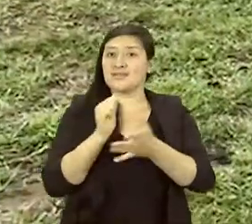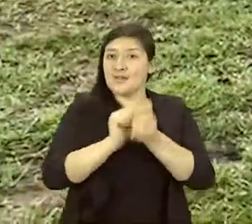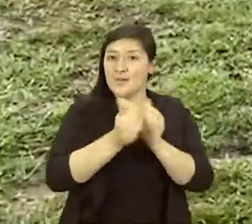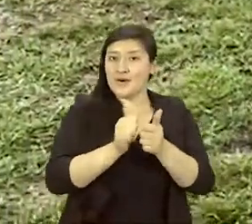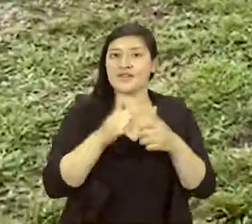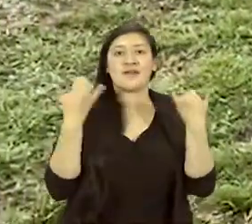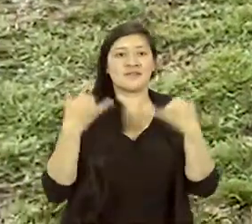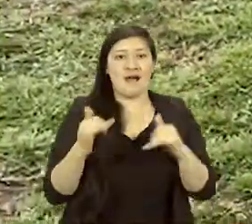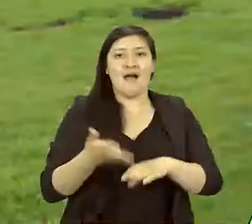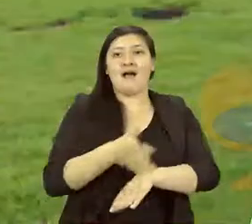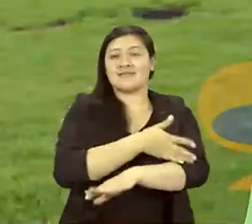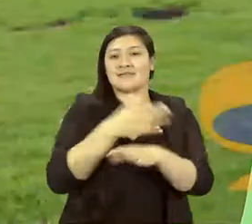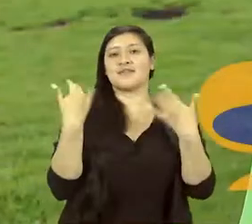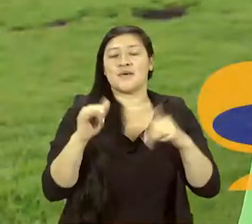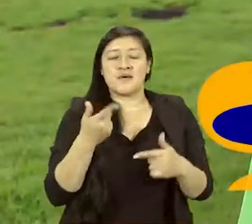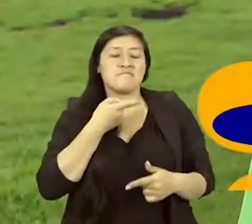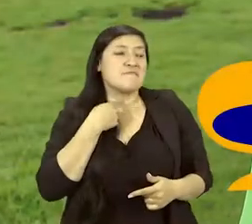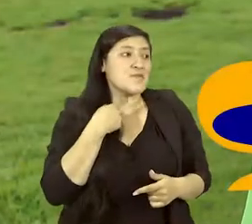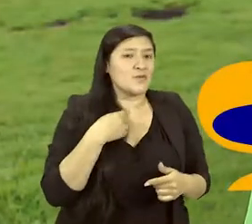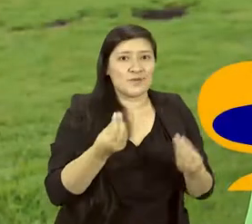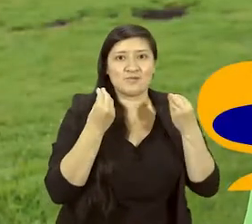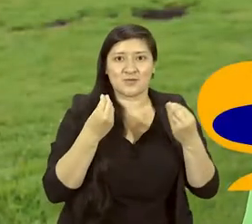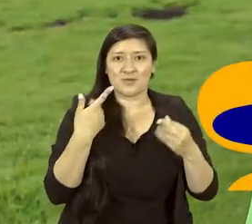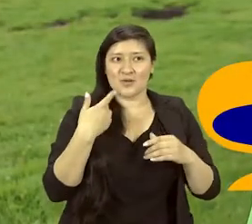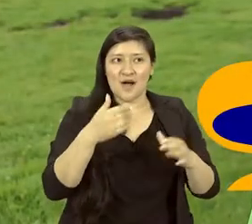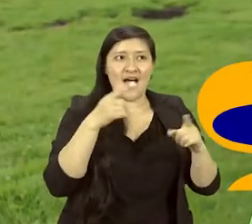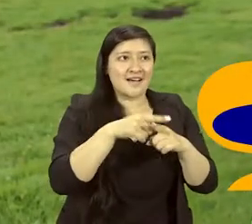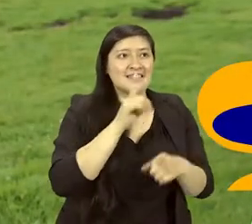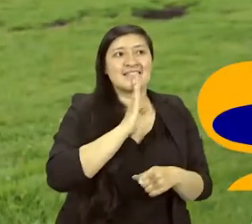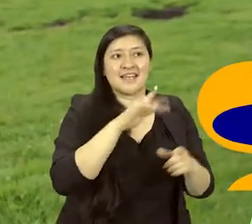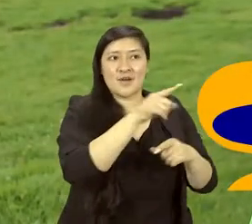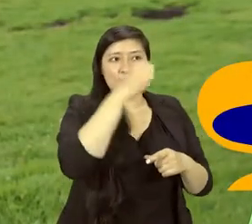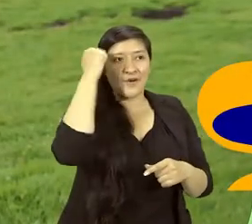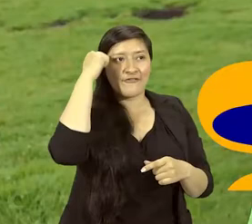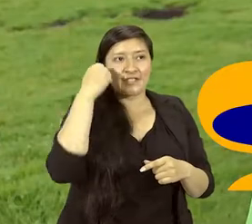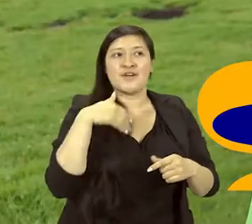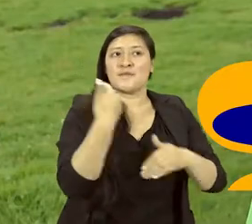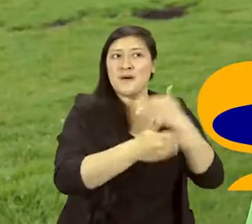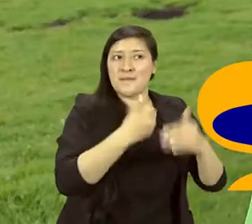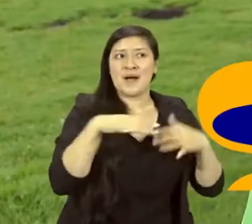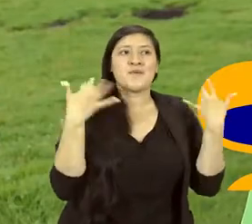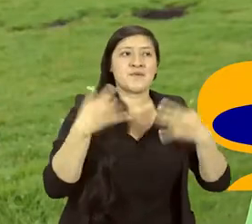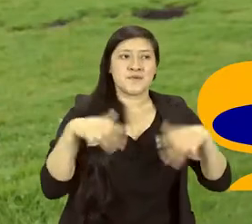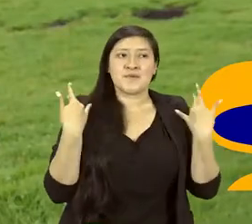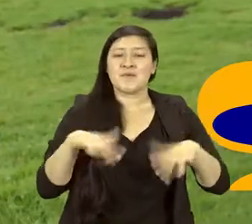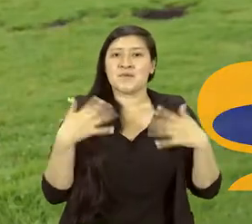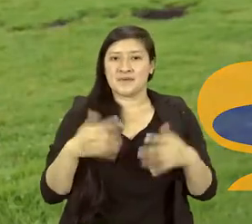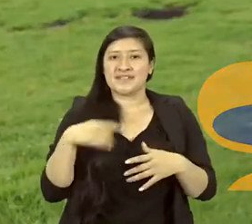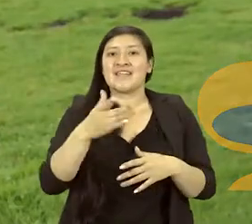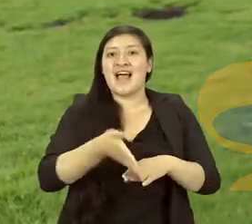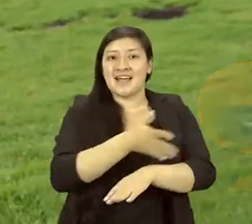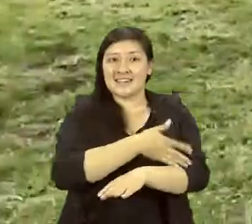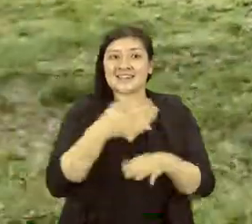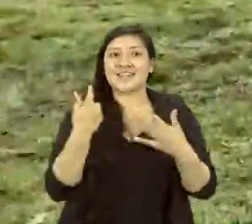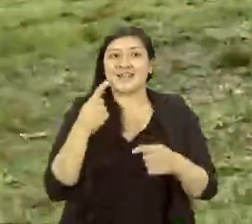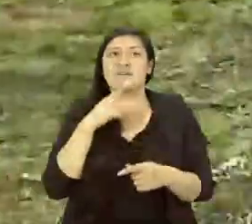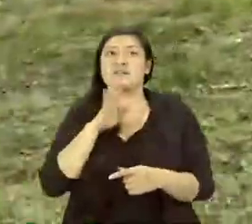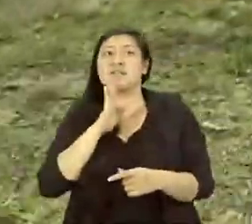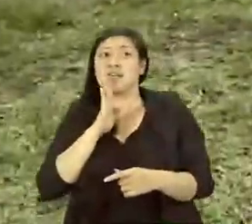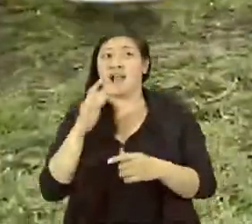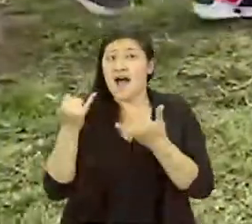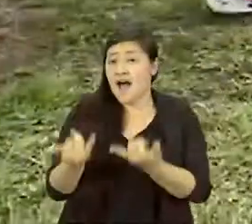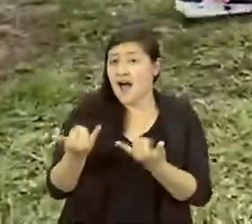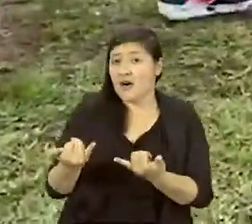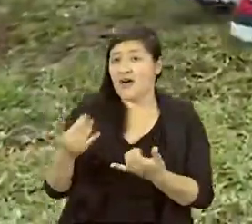que comenzó. Me gusta mucho, con el profe Steven he aprendido mucho, he aprendido a ser un mejor portero,